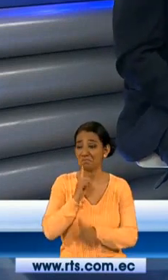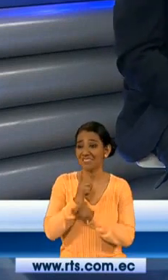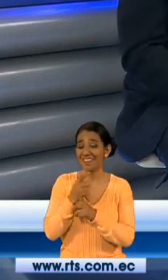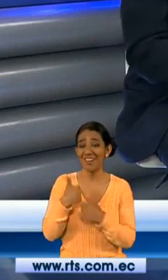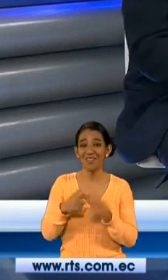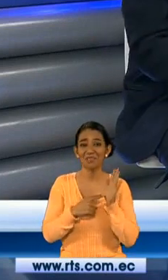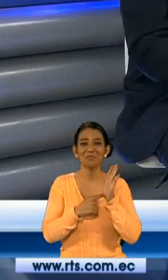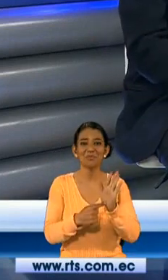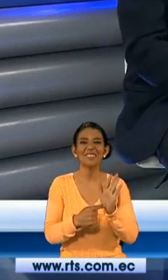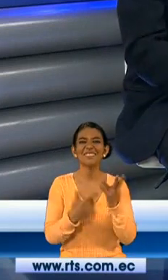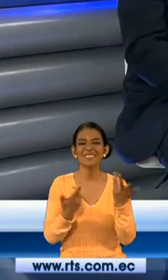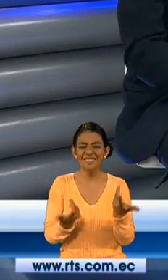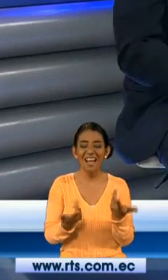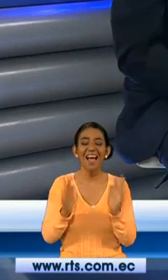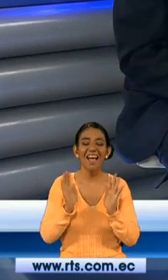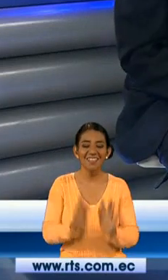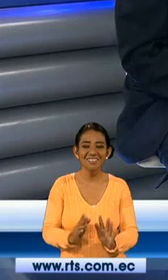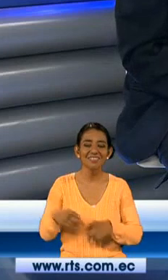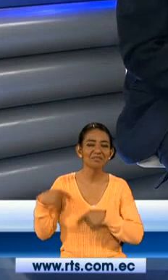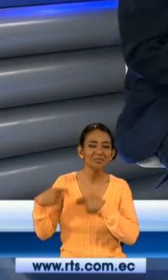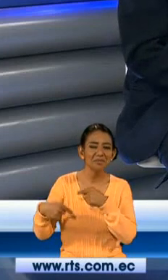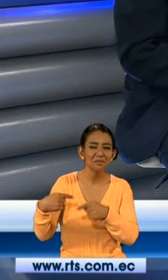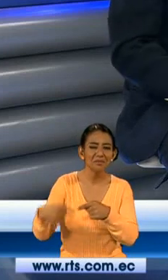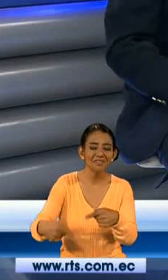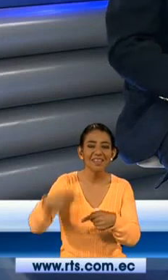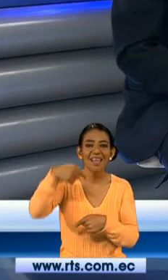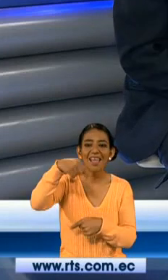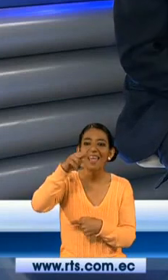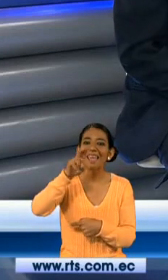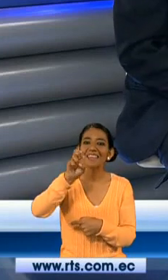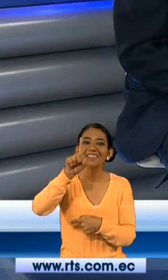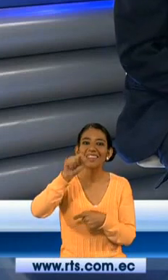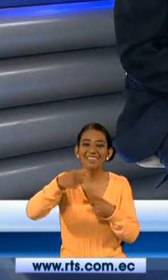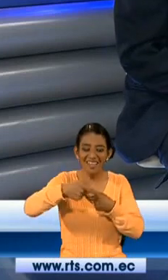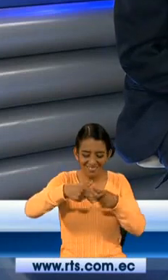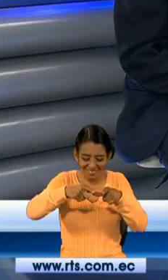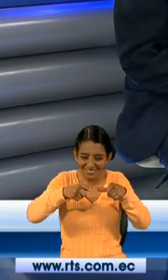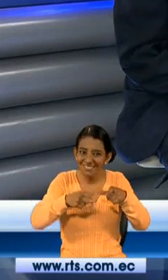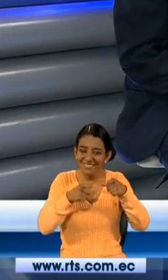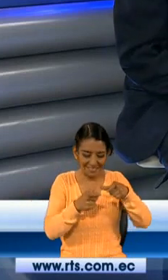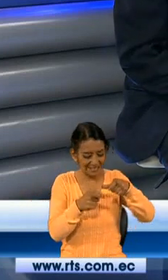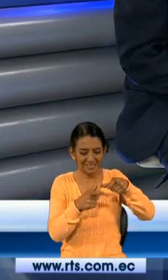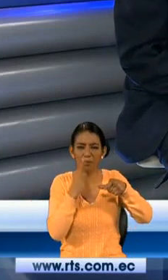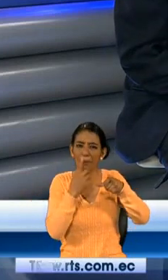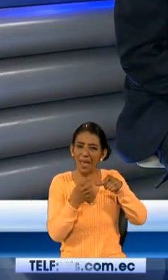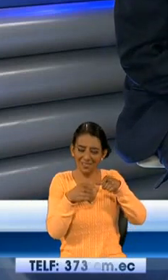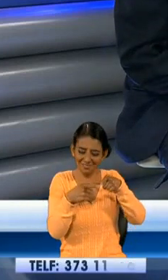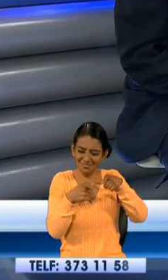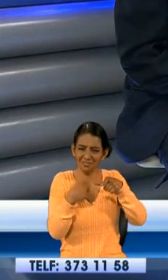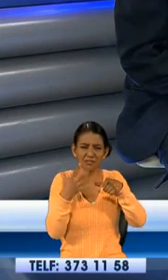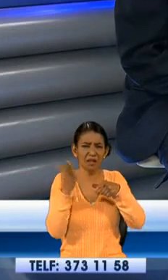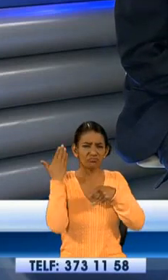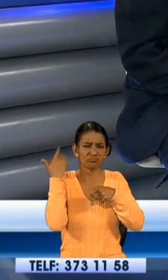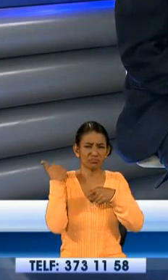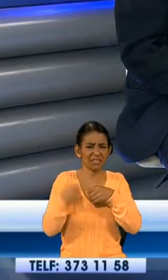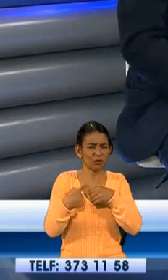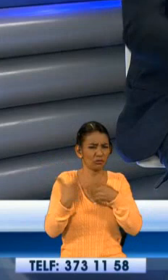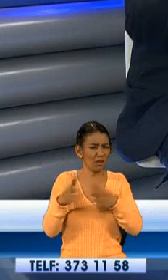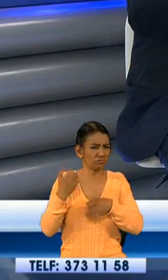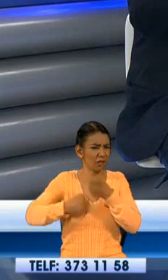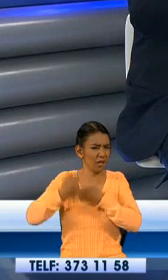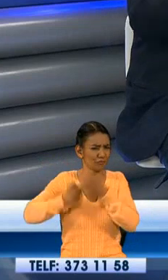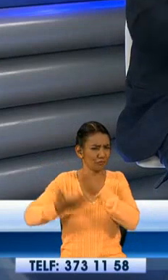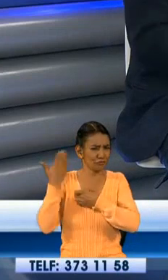presentar la elaboración de las tradicionales quesadillas. Esta es una tradición que se realiza en Quito desde ya hace varias décadas, mi querido